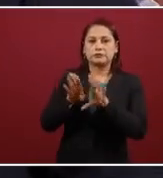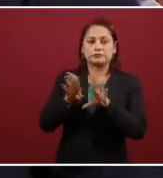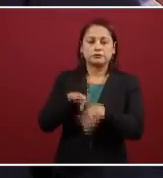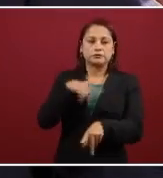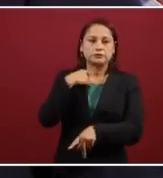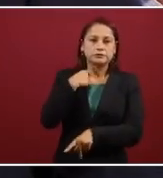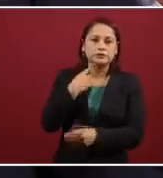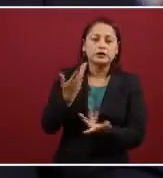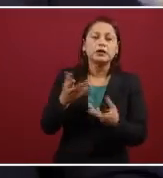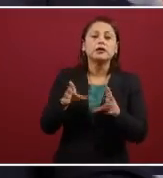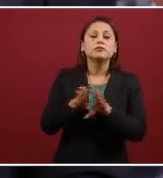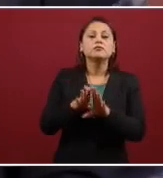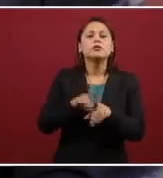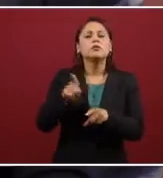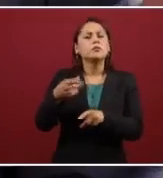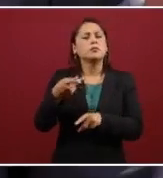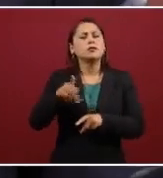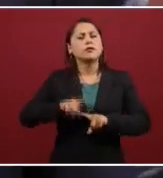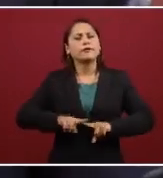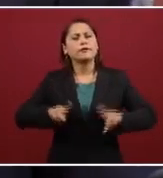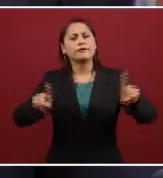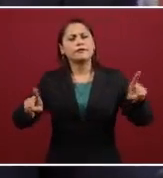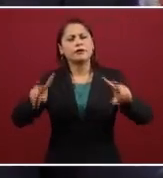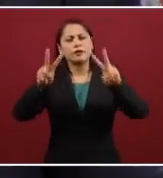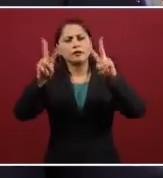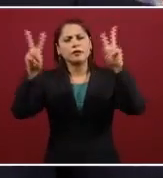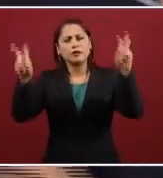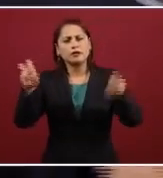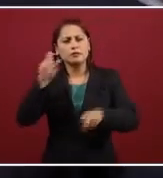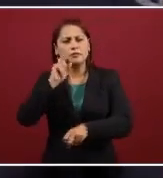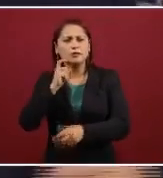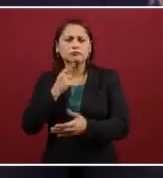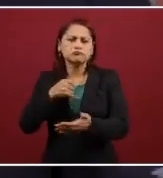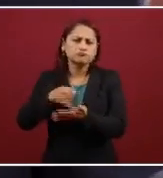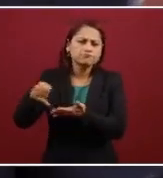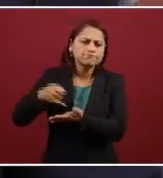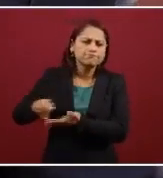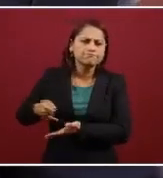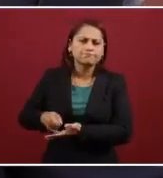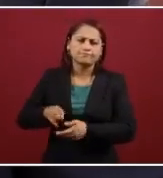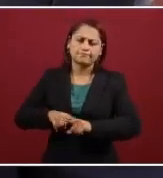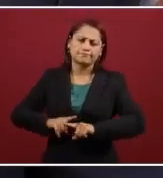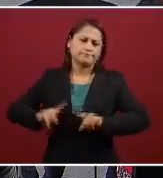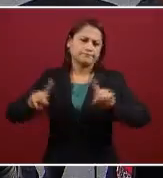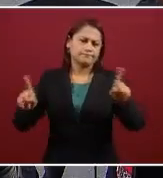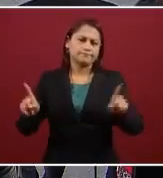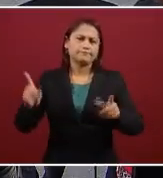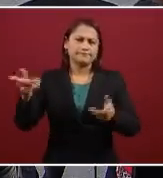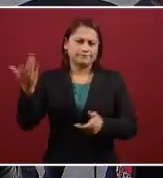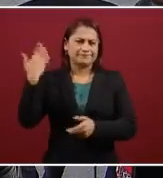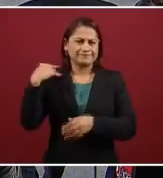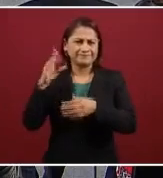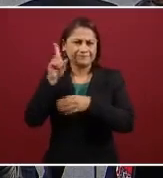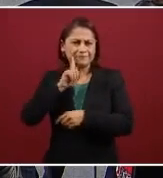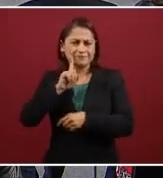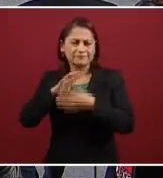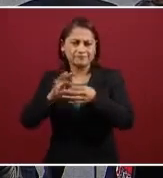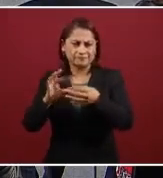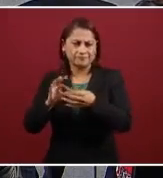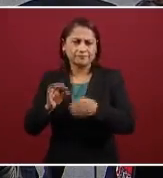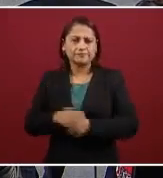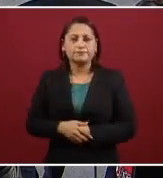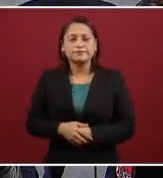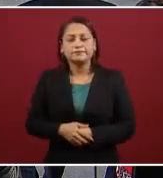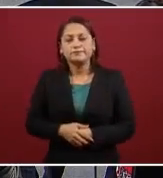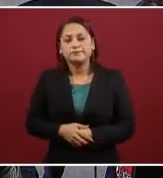del tomate sí se ve claramente una promoción, especialmente el estado de Florida, como ya lo explicó la doctora Márquez. Vamos a